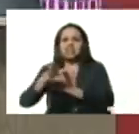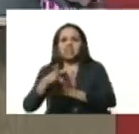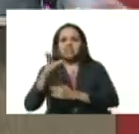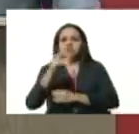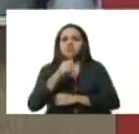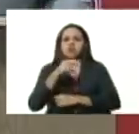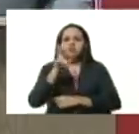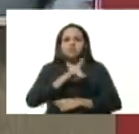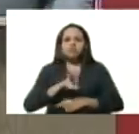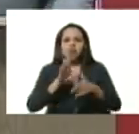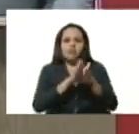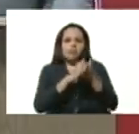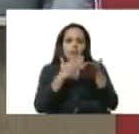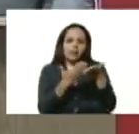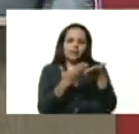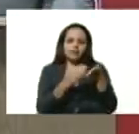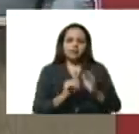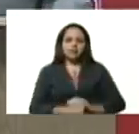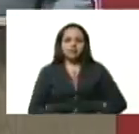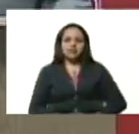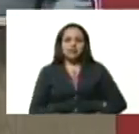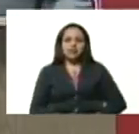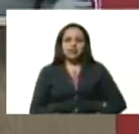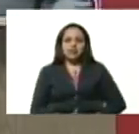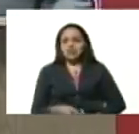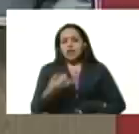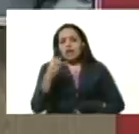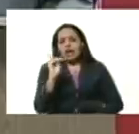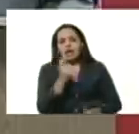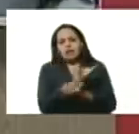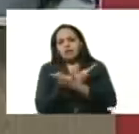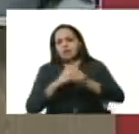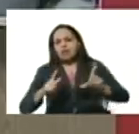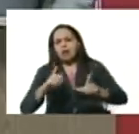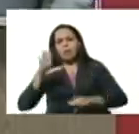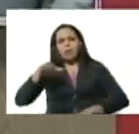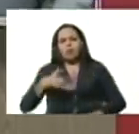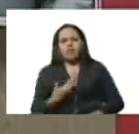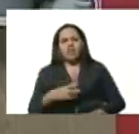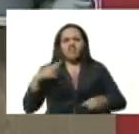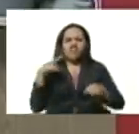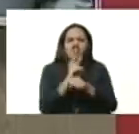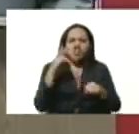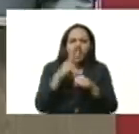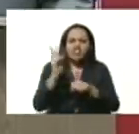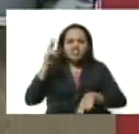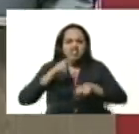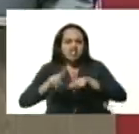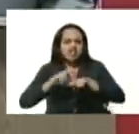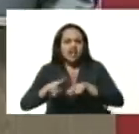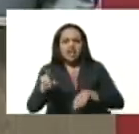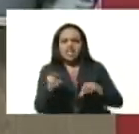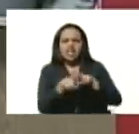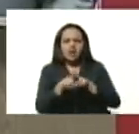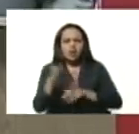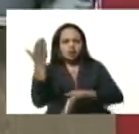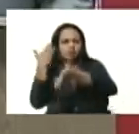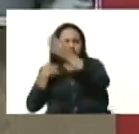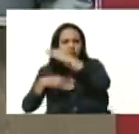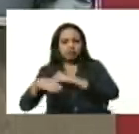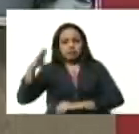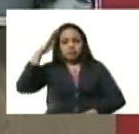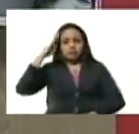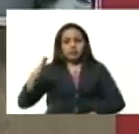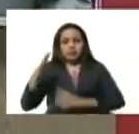pasaporte los gringos, que tenían impunidad, que podían violar niñas, como pasó con soldados norteamericanos en las